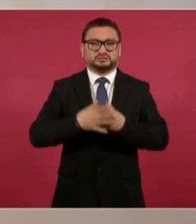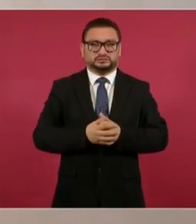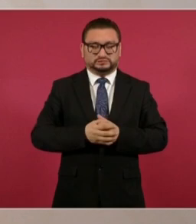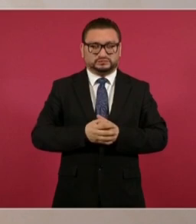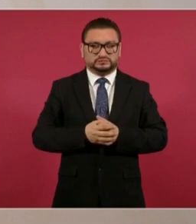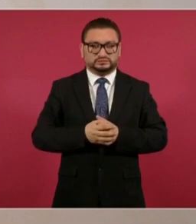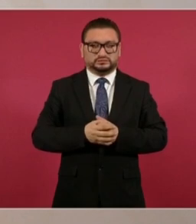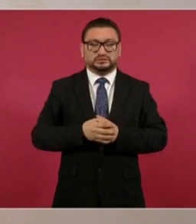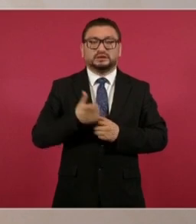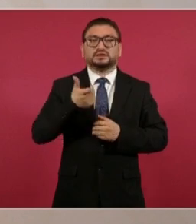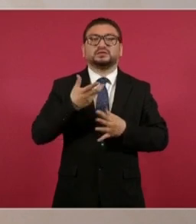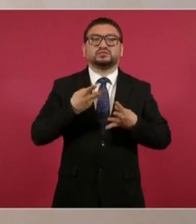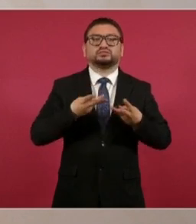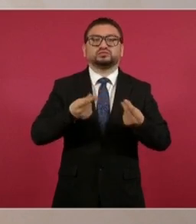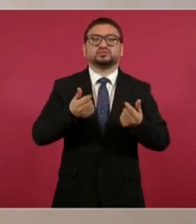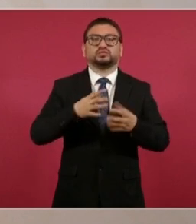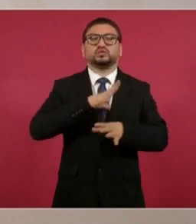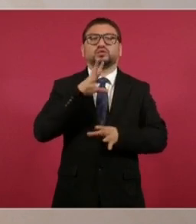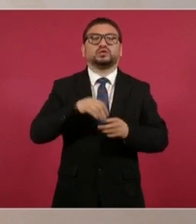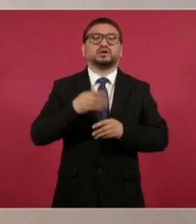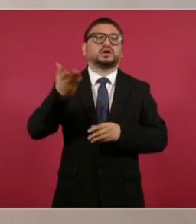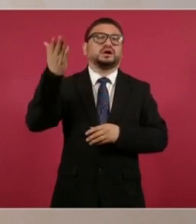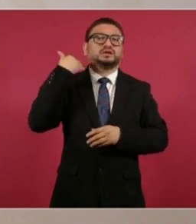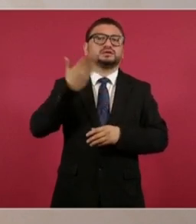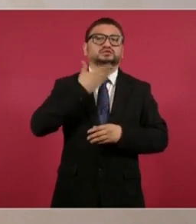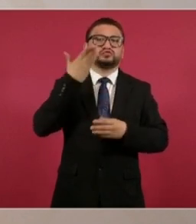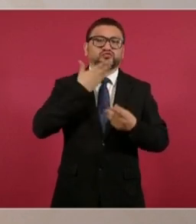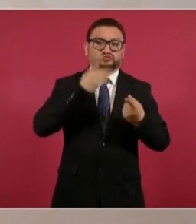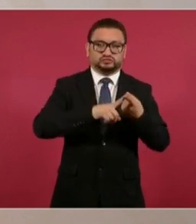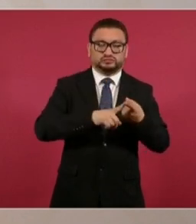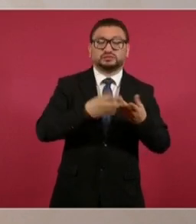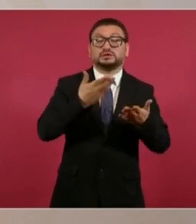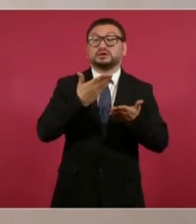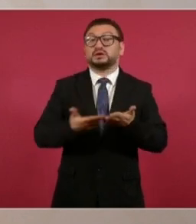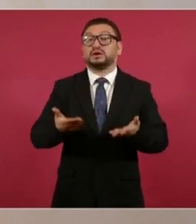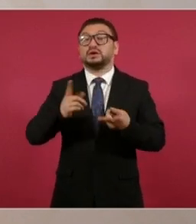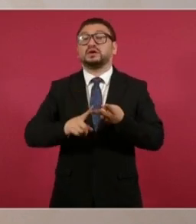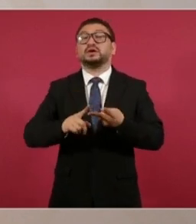Mayor gastos del Estado Mayor y lo que cuesta